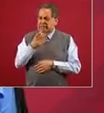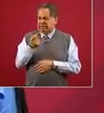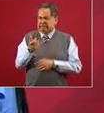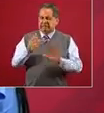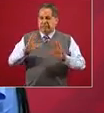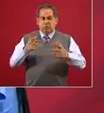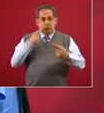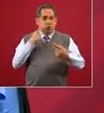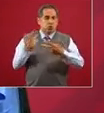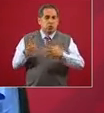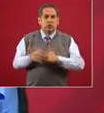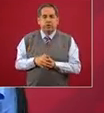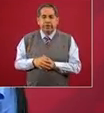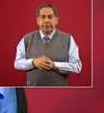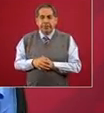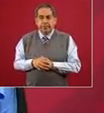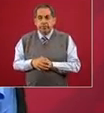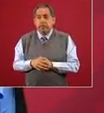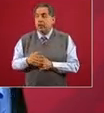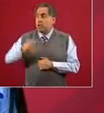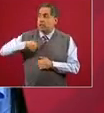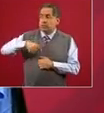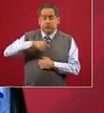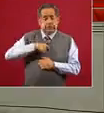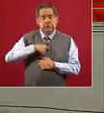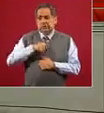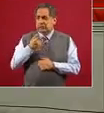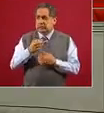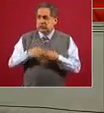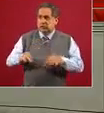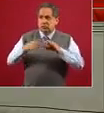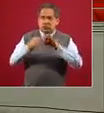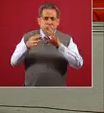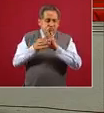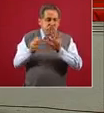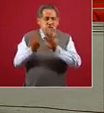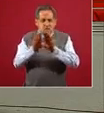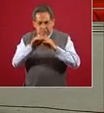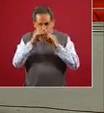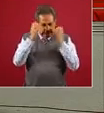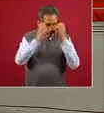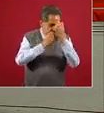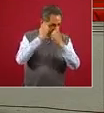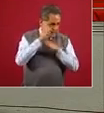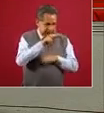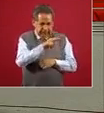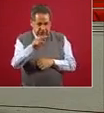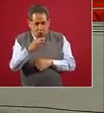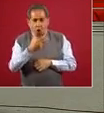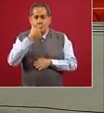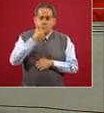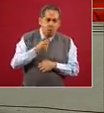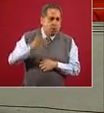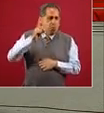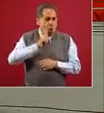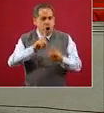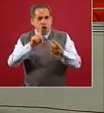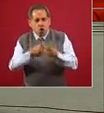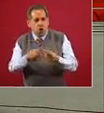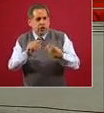hombres. A nosotros nos es muy importante ir haciendo el análisis de género, de territorio,